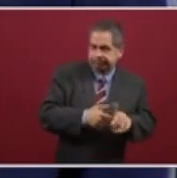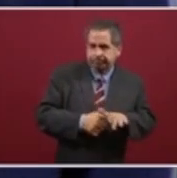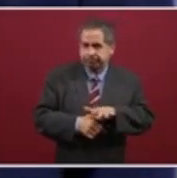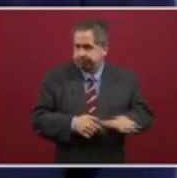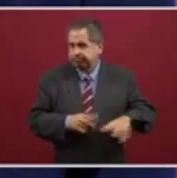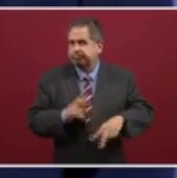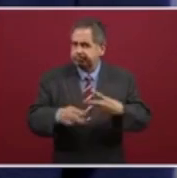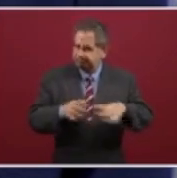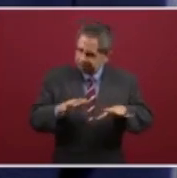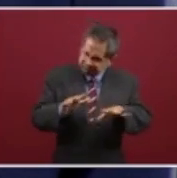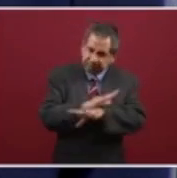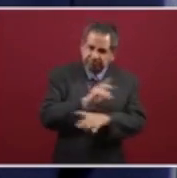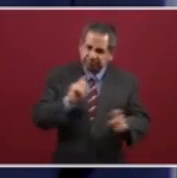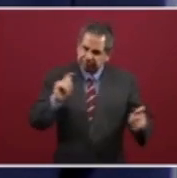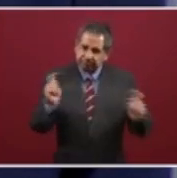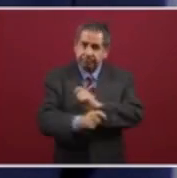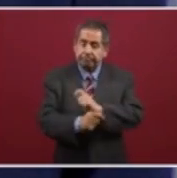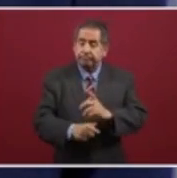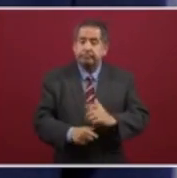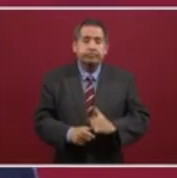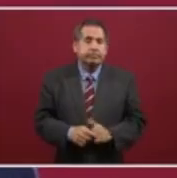Pero